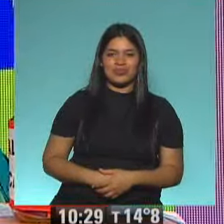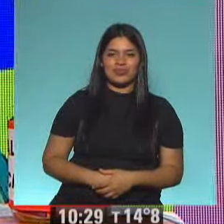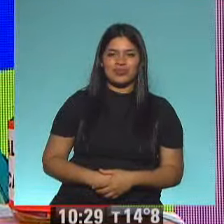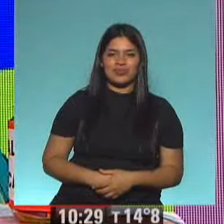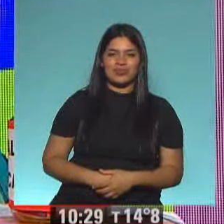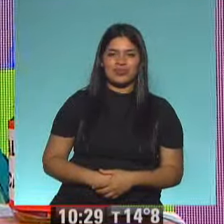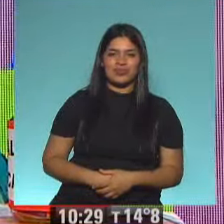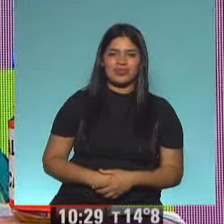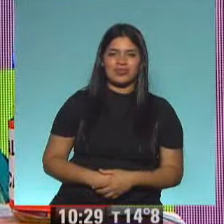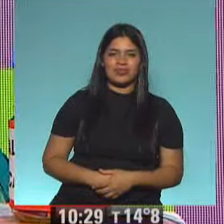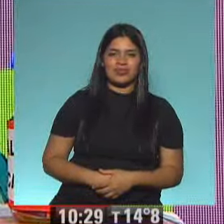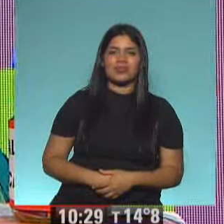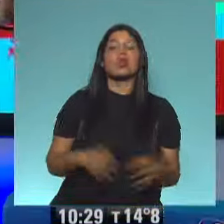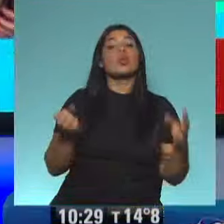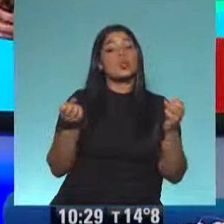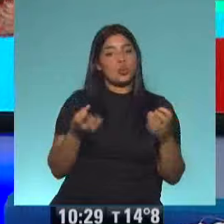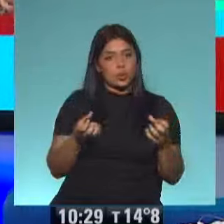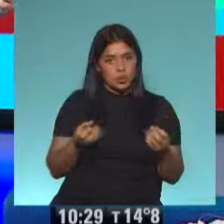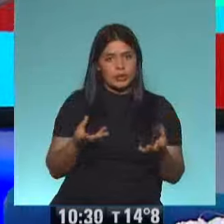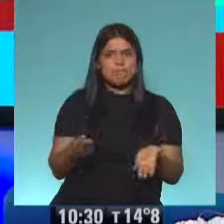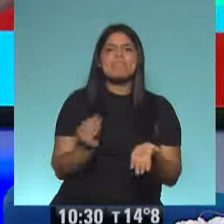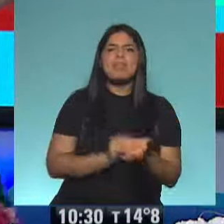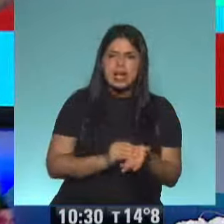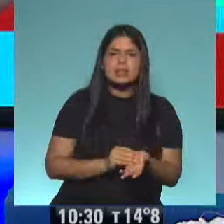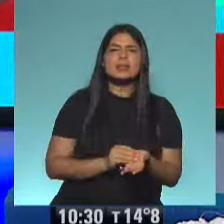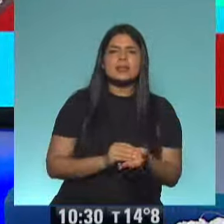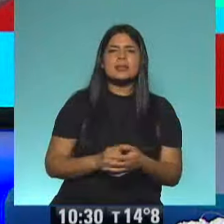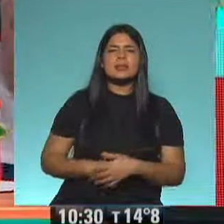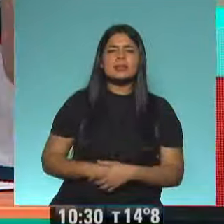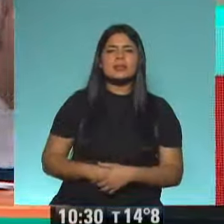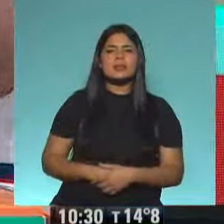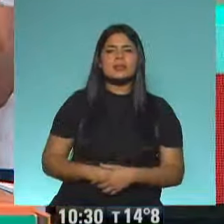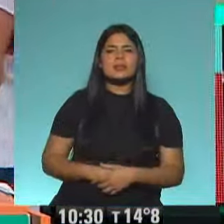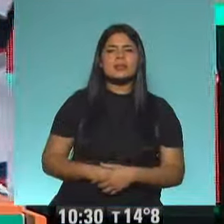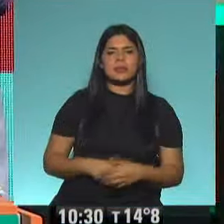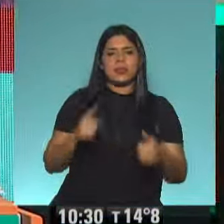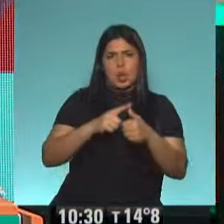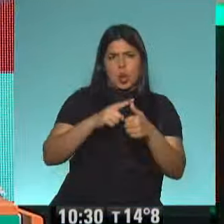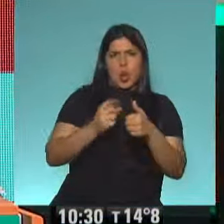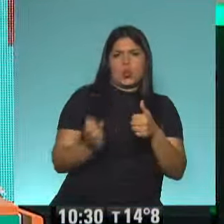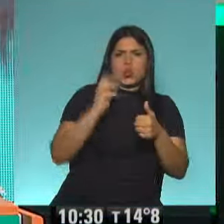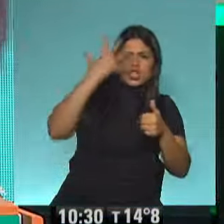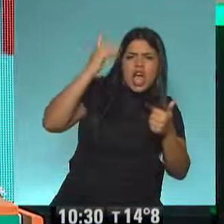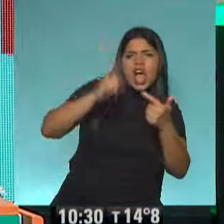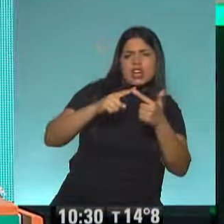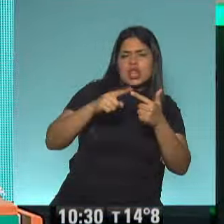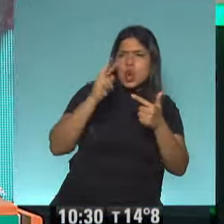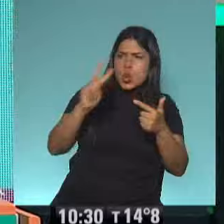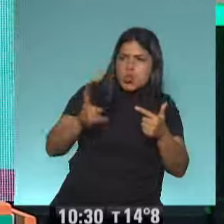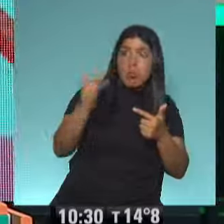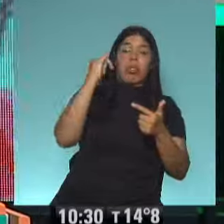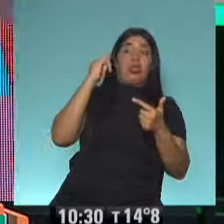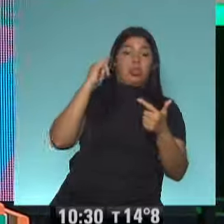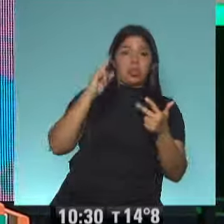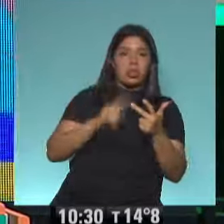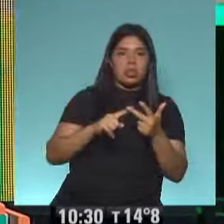¿Qué más? Bien, también pueden agregar, ¿sí? Nosotros dijimos brillantes, llamativos, elaborados,